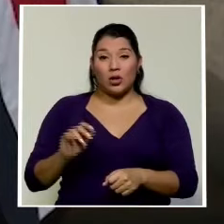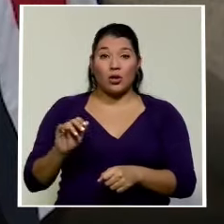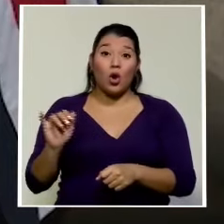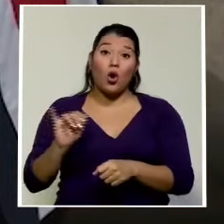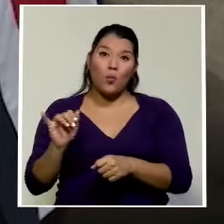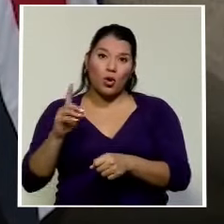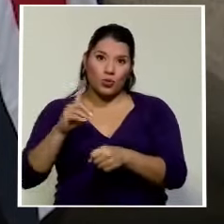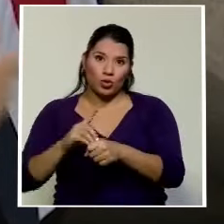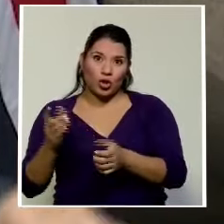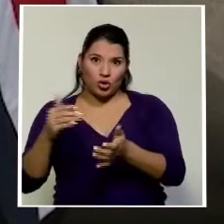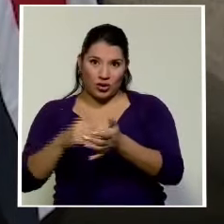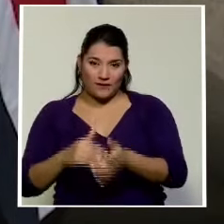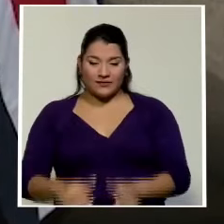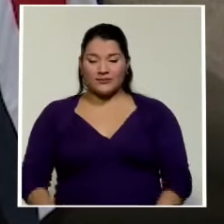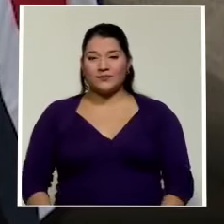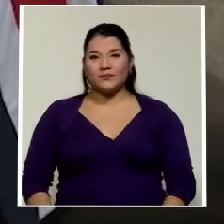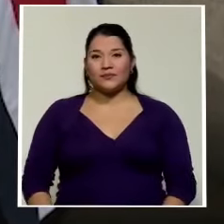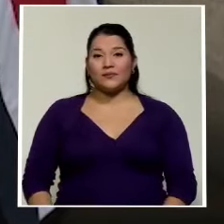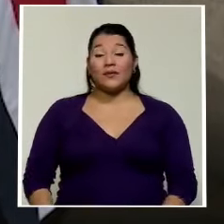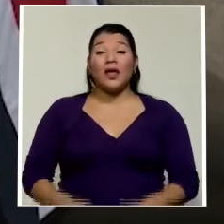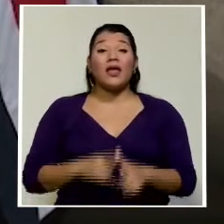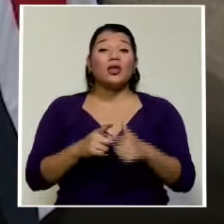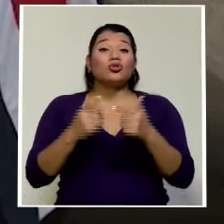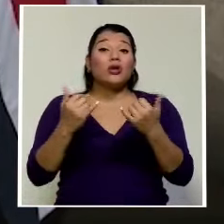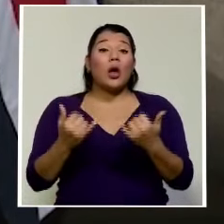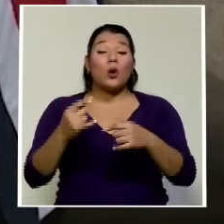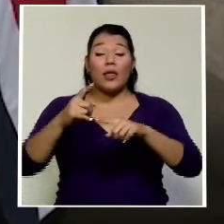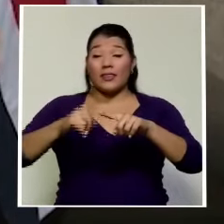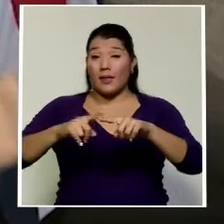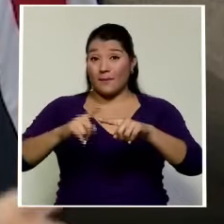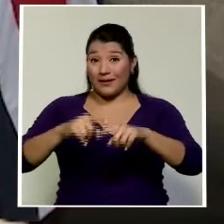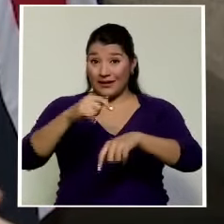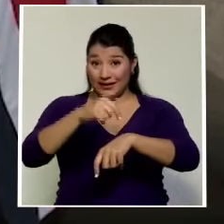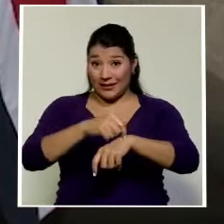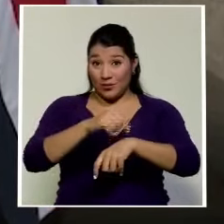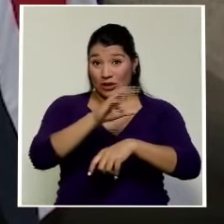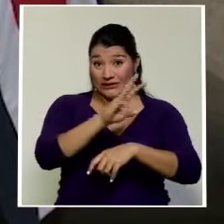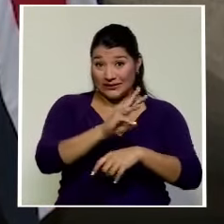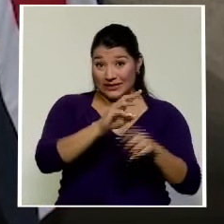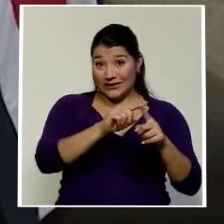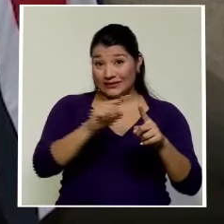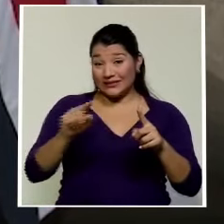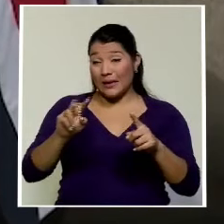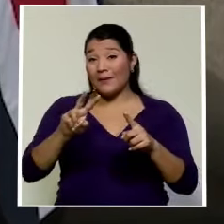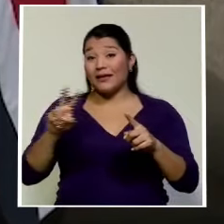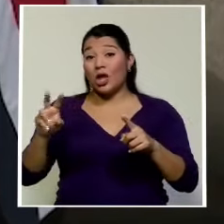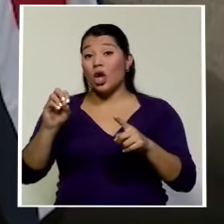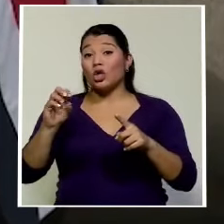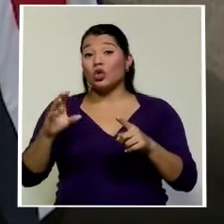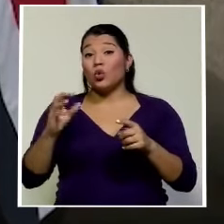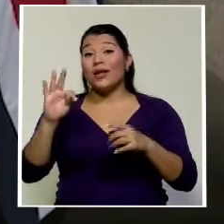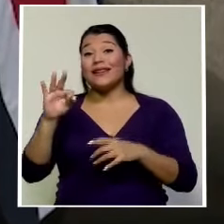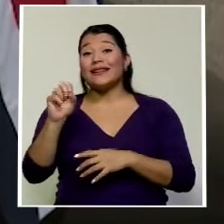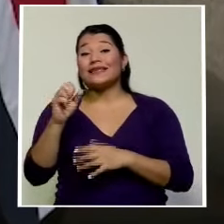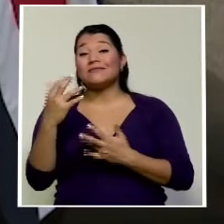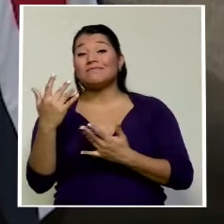Bueno, ahora será cuestión de tiempo. Como ustedes saben, del 6 al 22 de octubre se estarán recibiendo estas